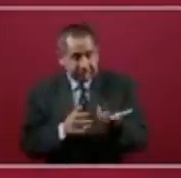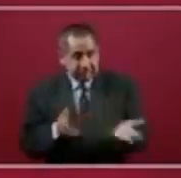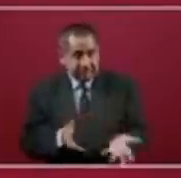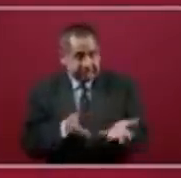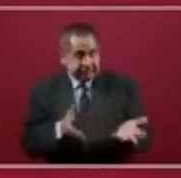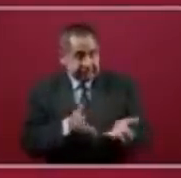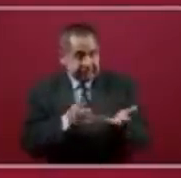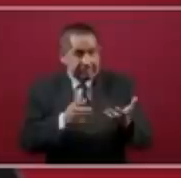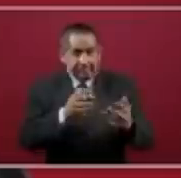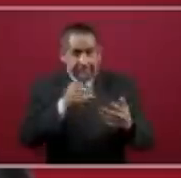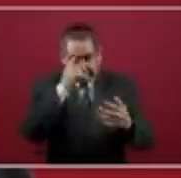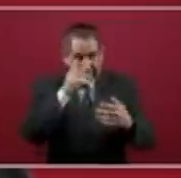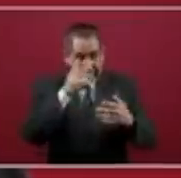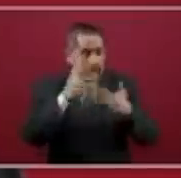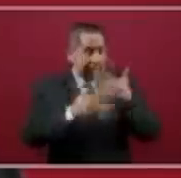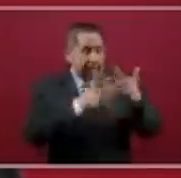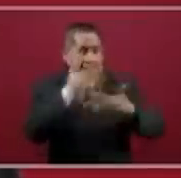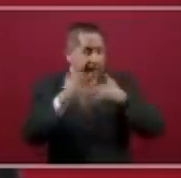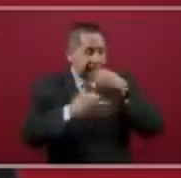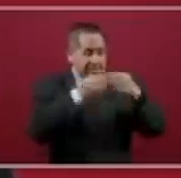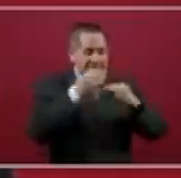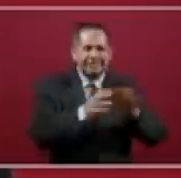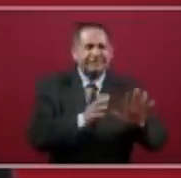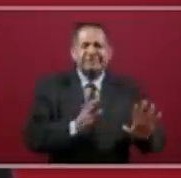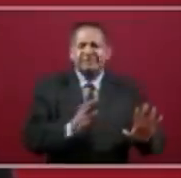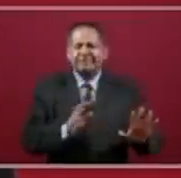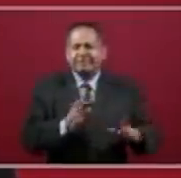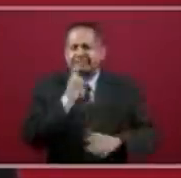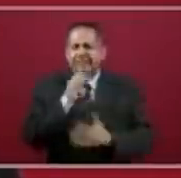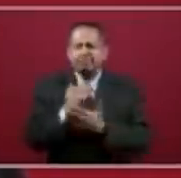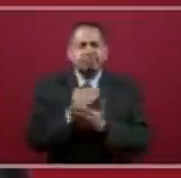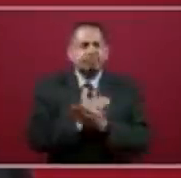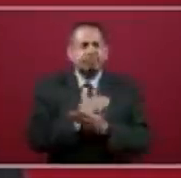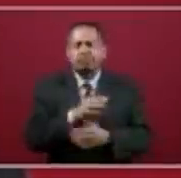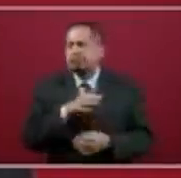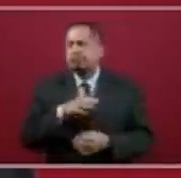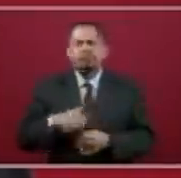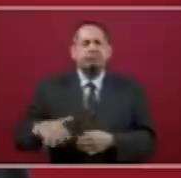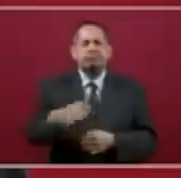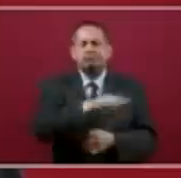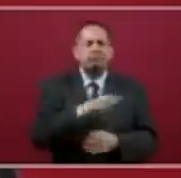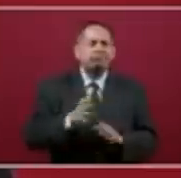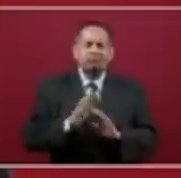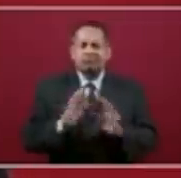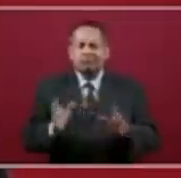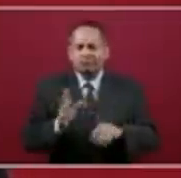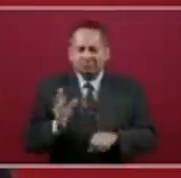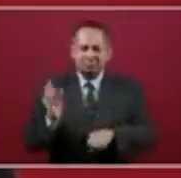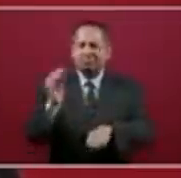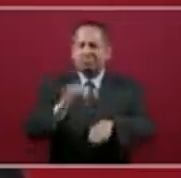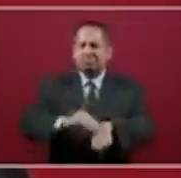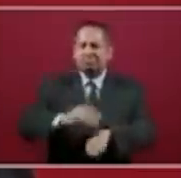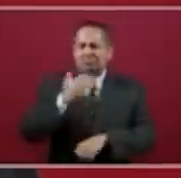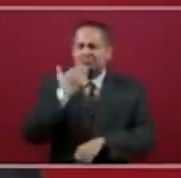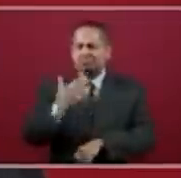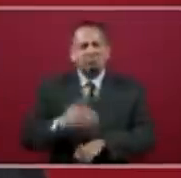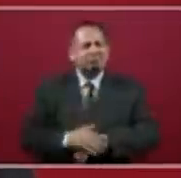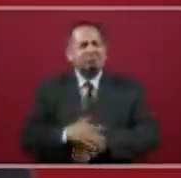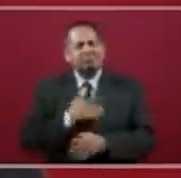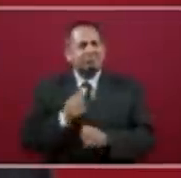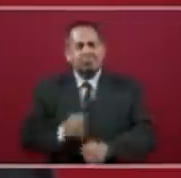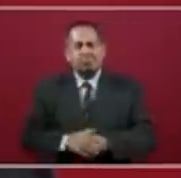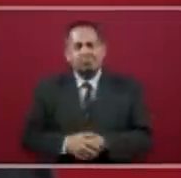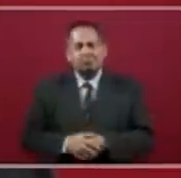alentando las confrontaciones, todo mundo va a portarse bien. O sea,